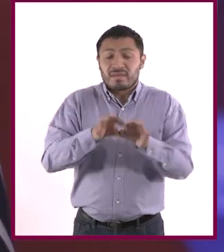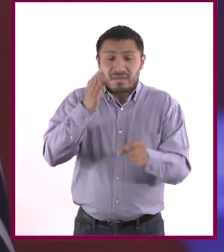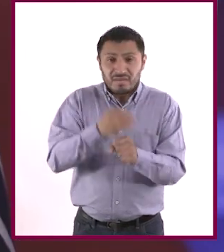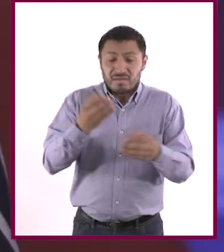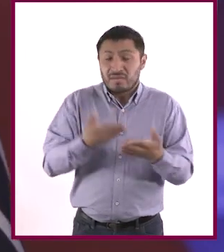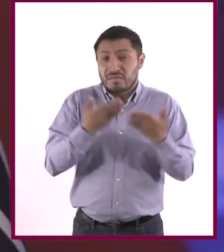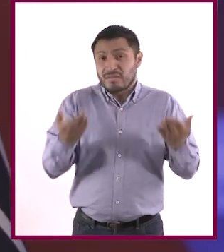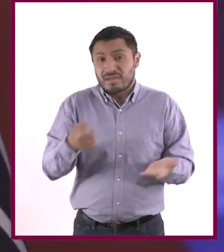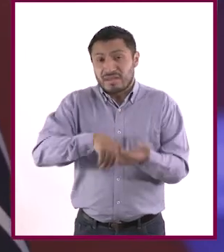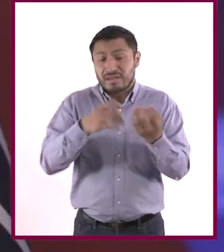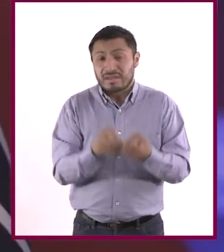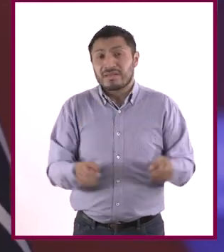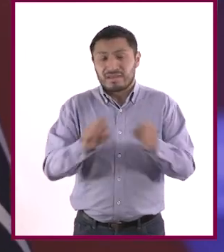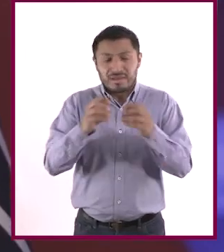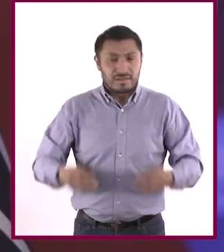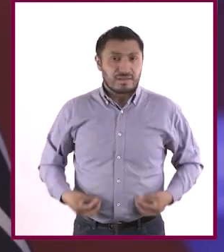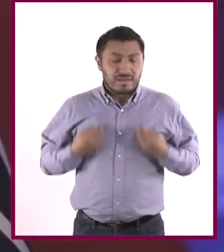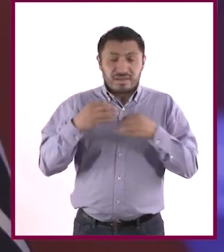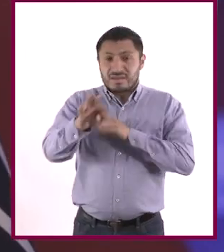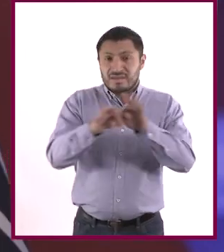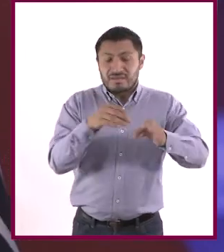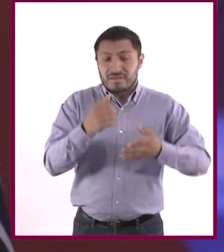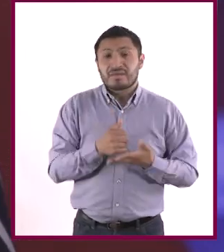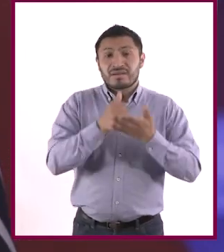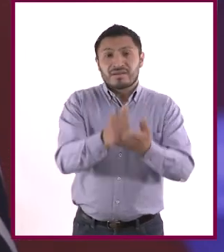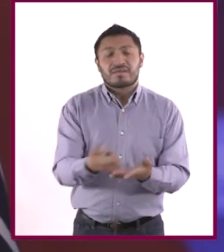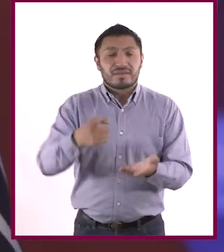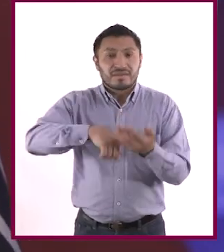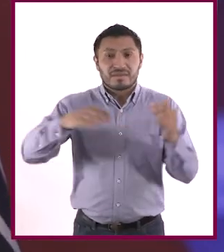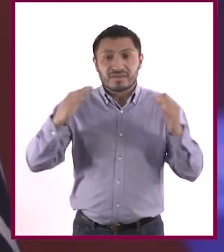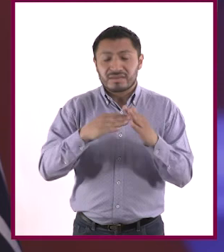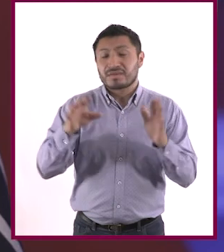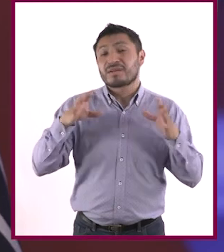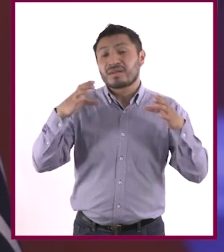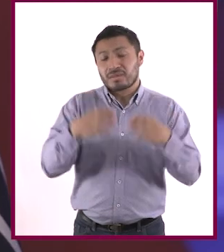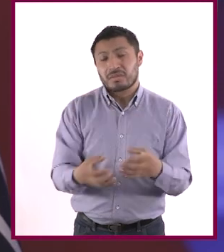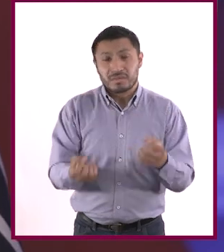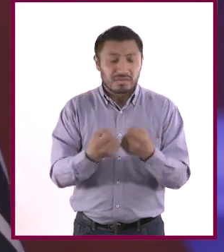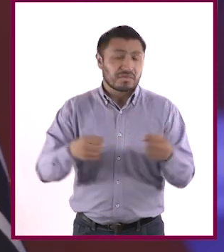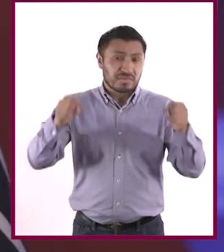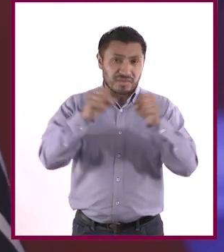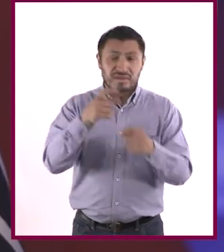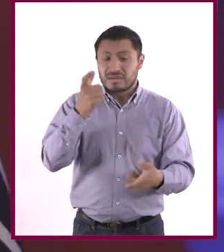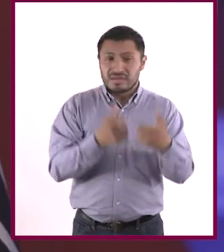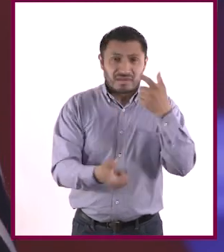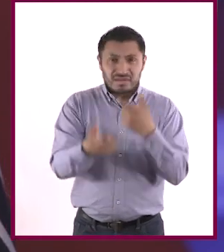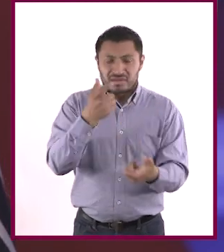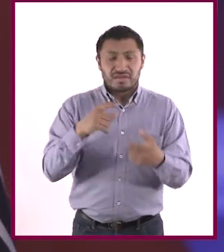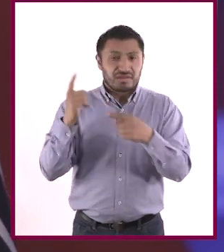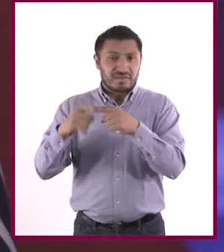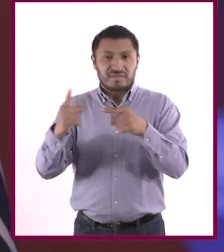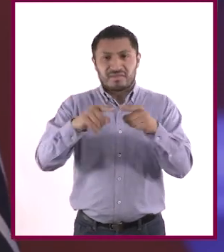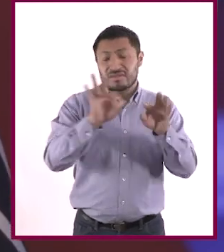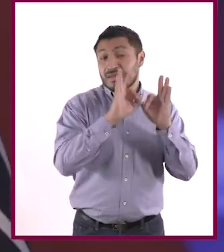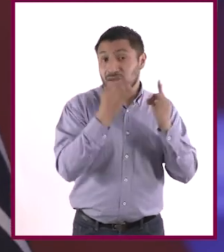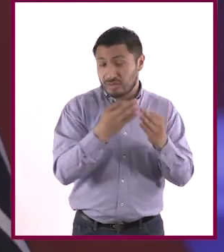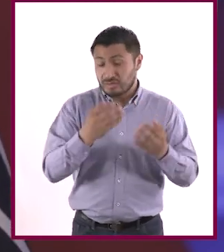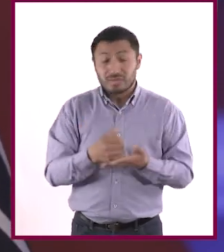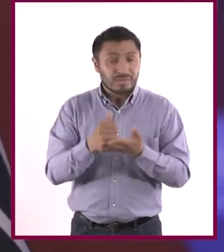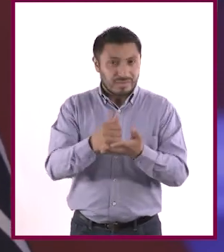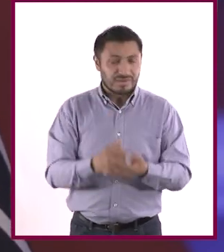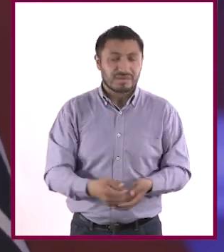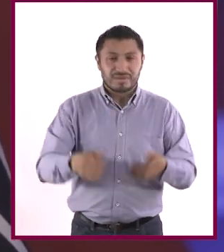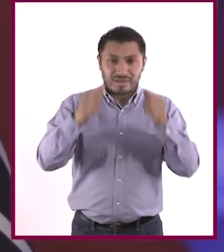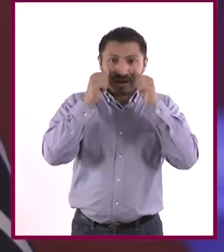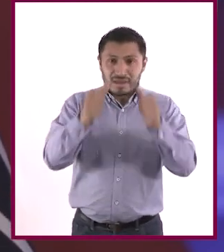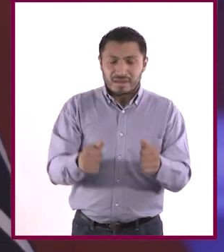nuestra sociedad. Vivimos, trabajamos y contribuimos en nuestros hogares, comunidades, sociedades y economías en múltiples niveles. Escuchar